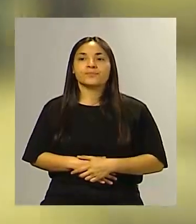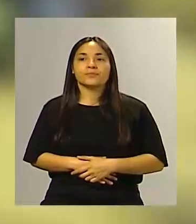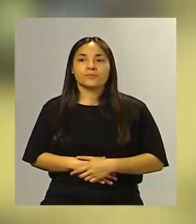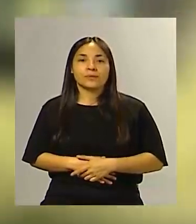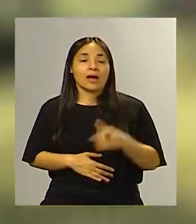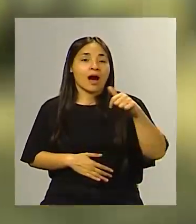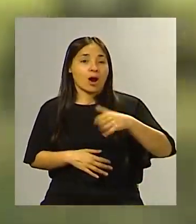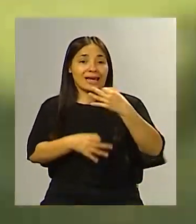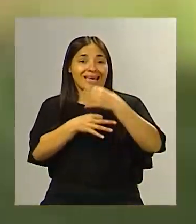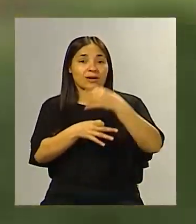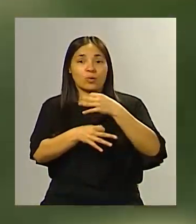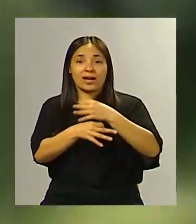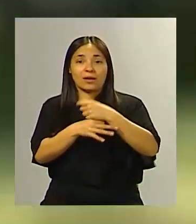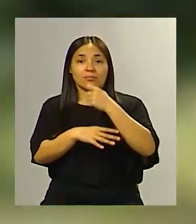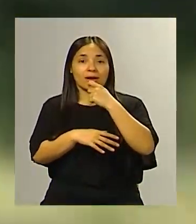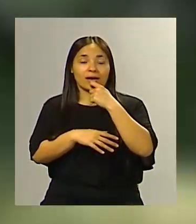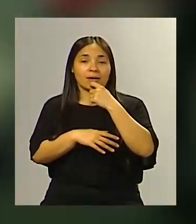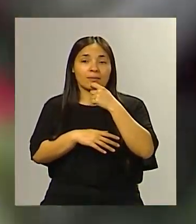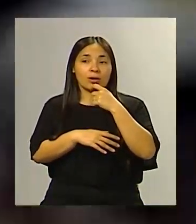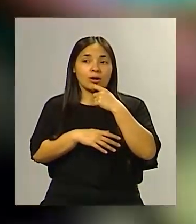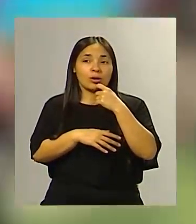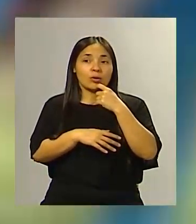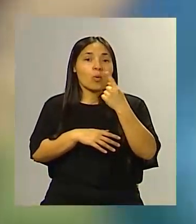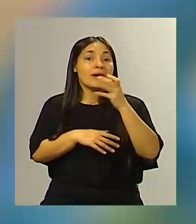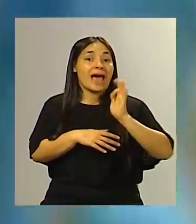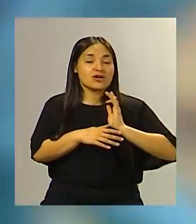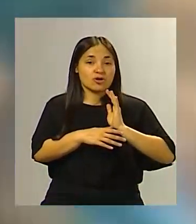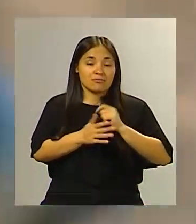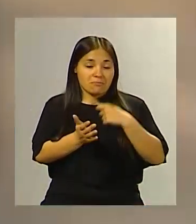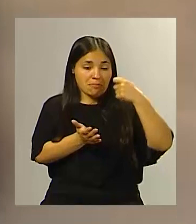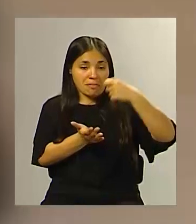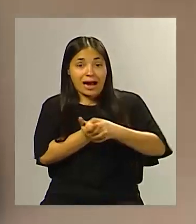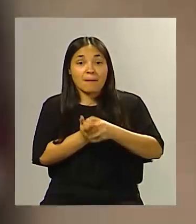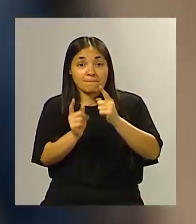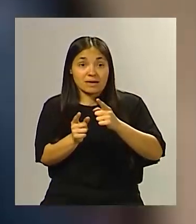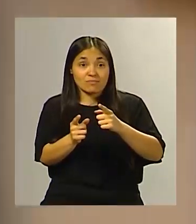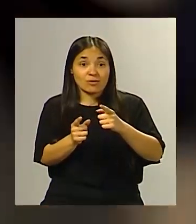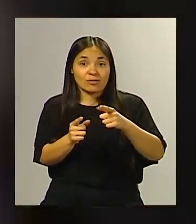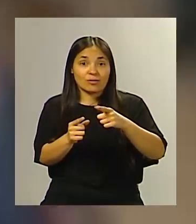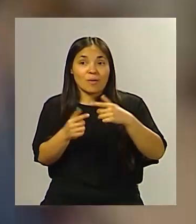que los colegios que dejan para contratar del año para viajar ese mismo año son muy pocos